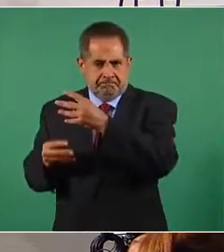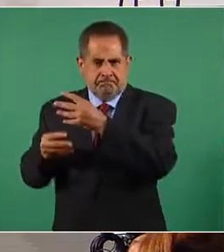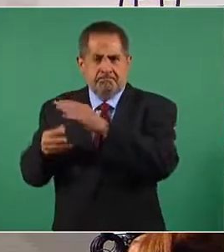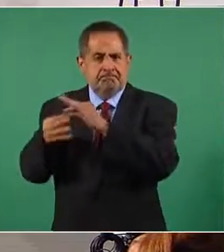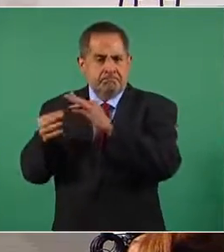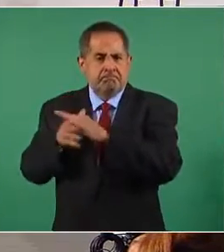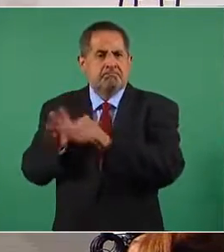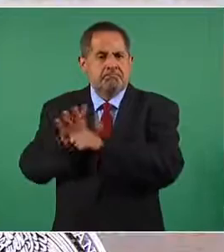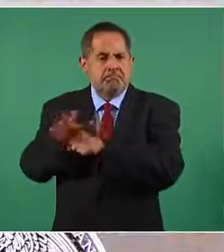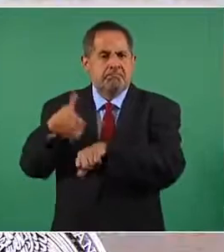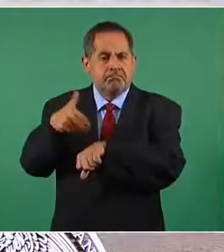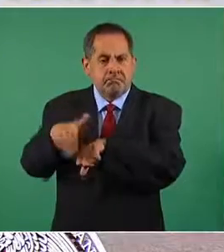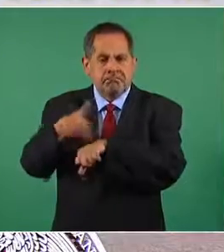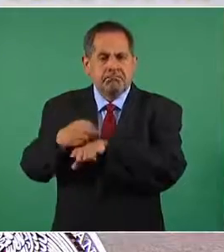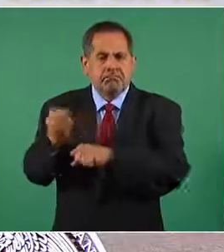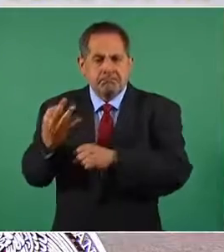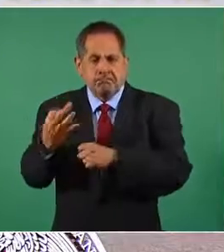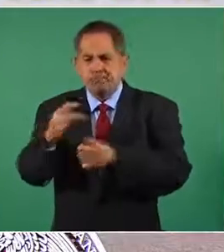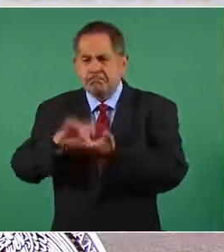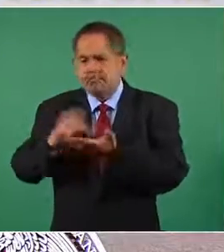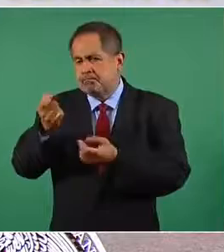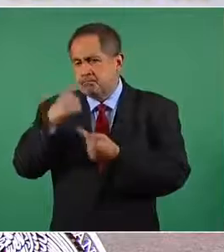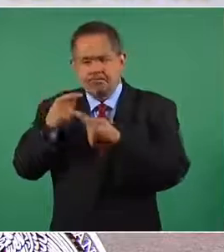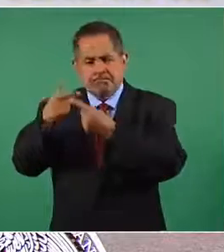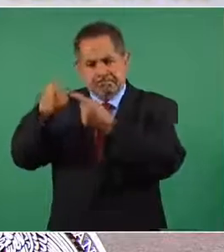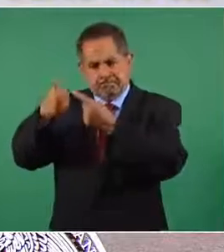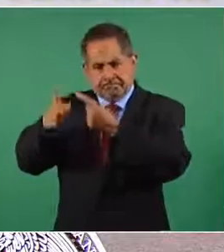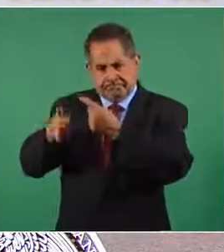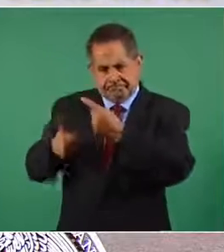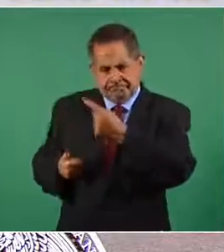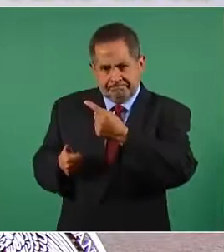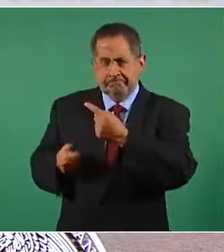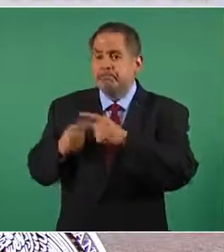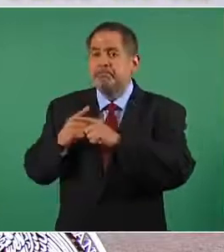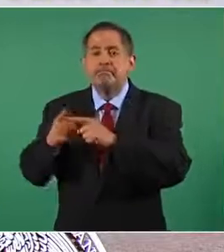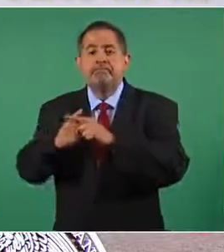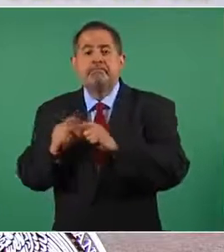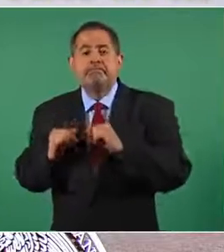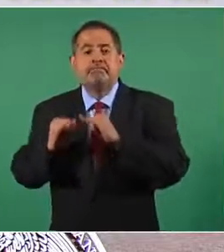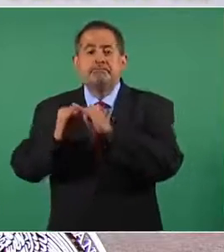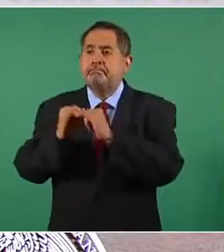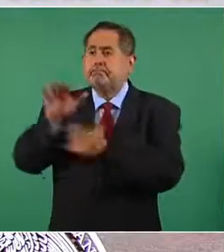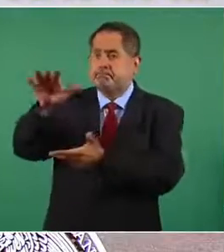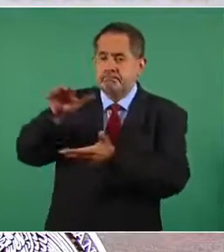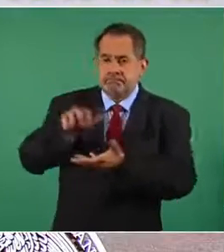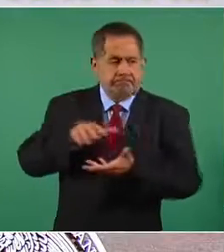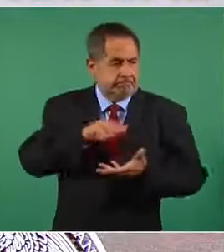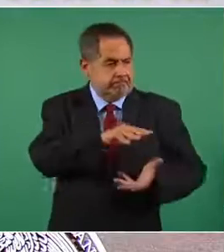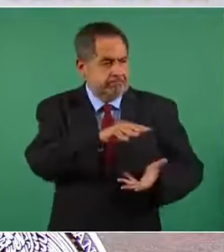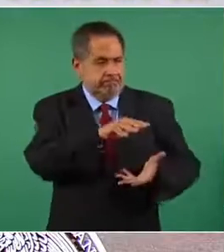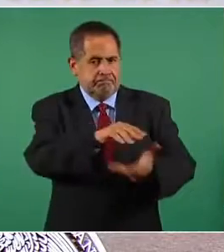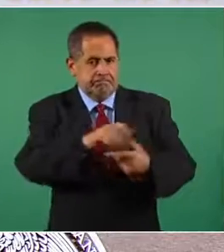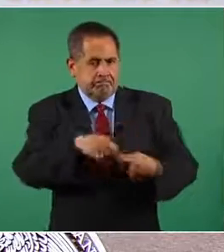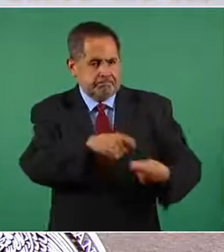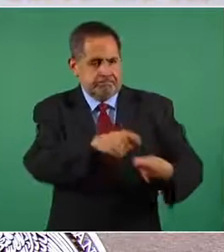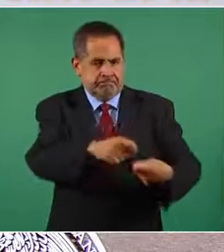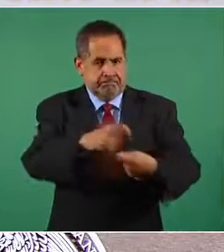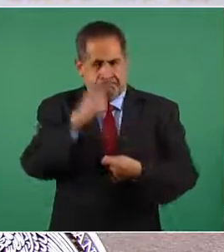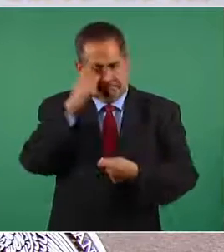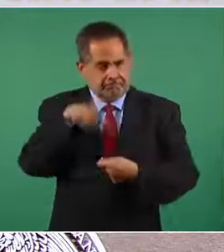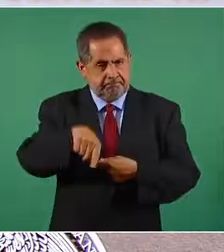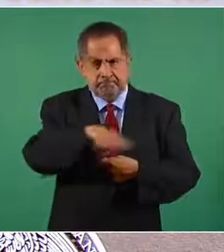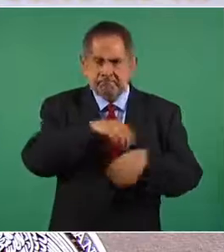órdenes de suministro de insumos médicos por cada una de las instituciones que están consideradas y que han